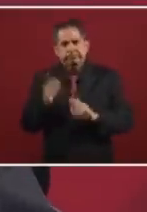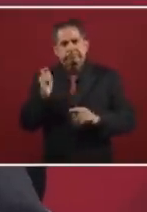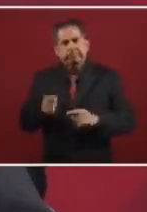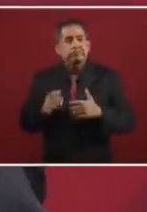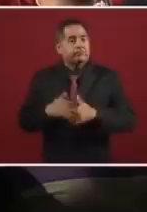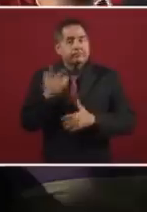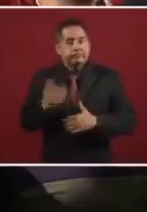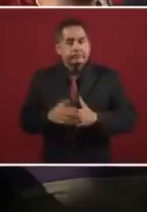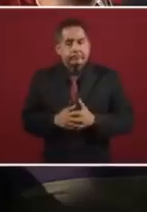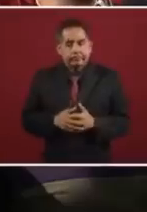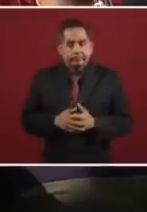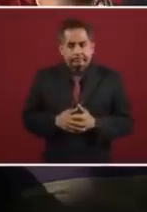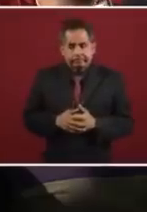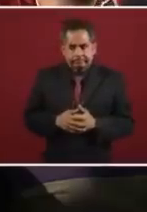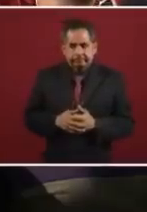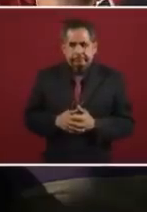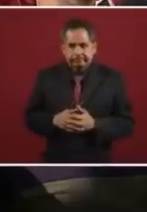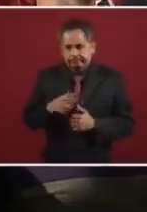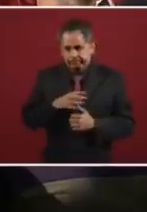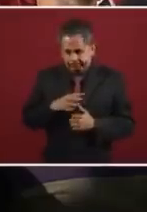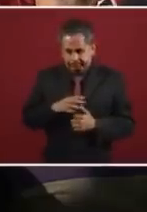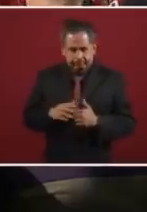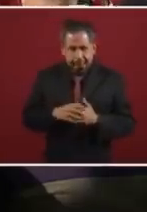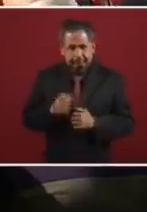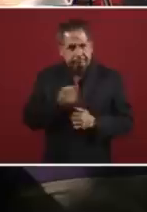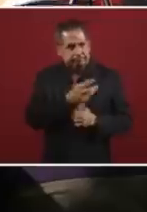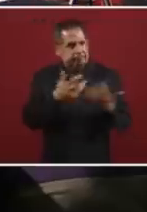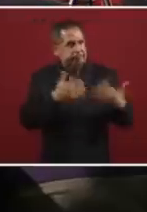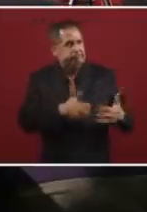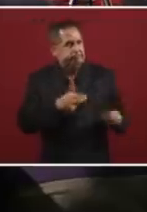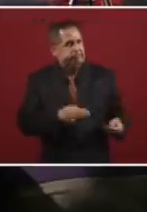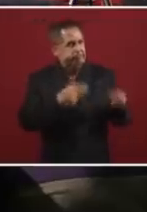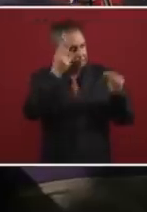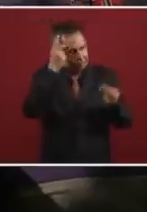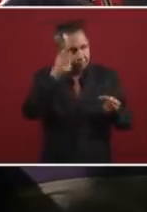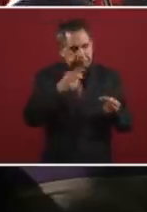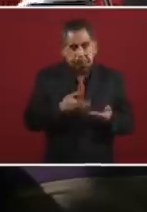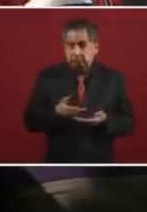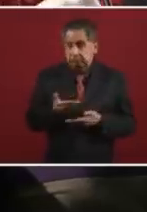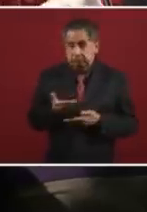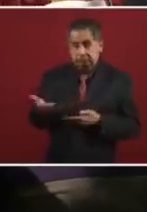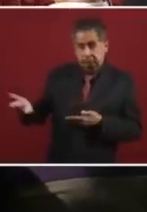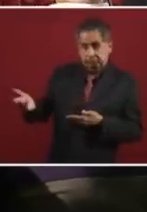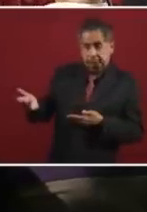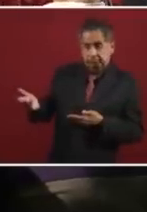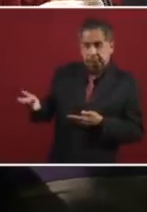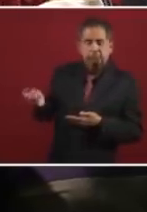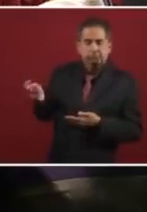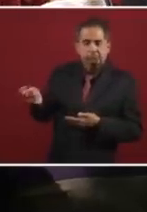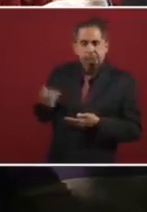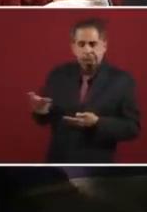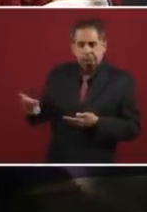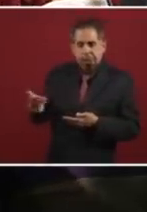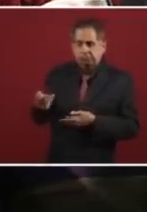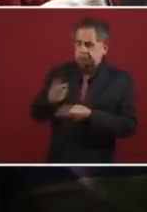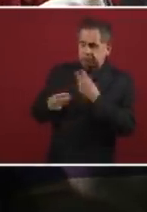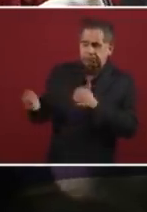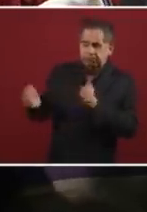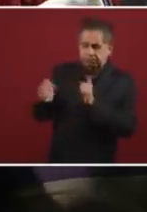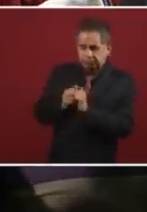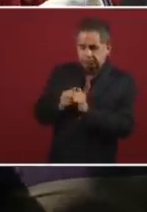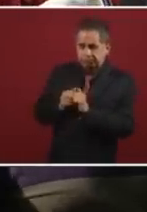hay empresarios como los que están aquí ahora que vinieron